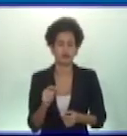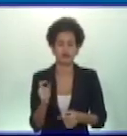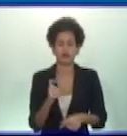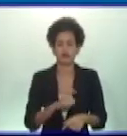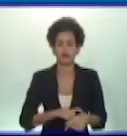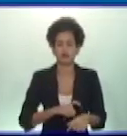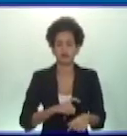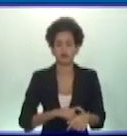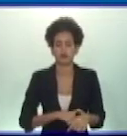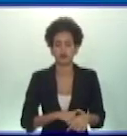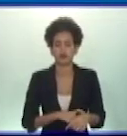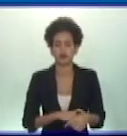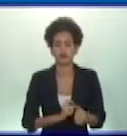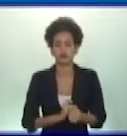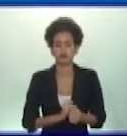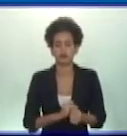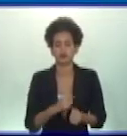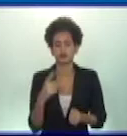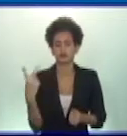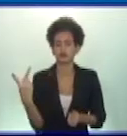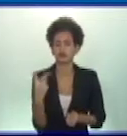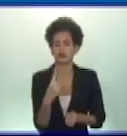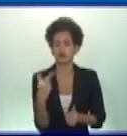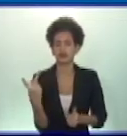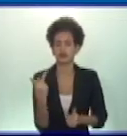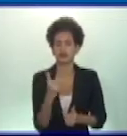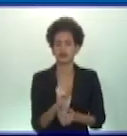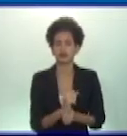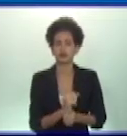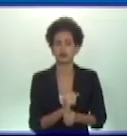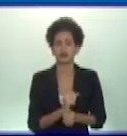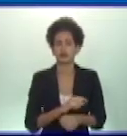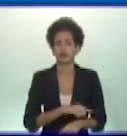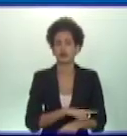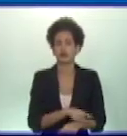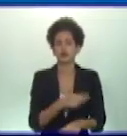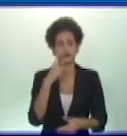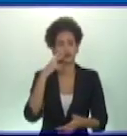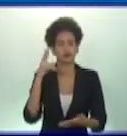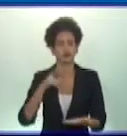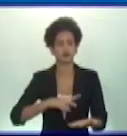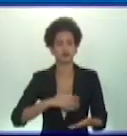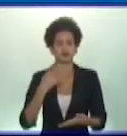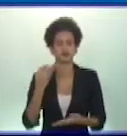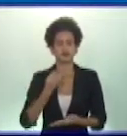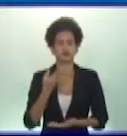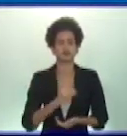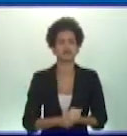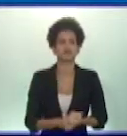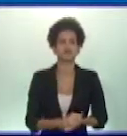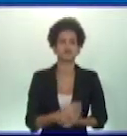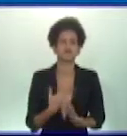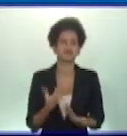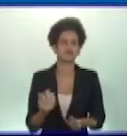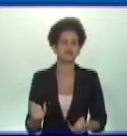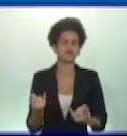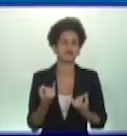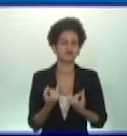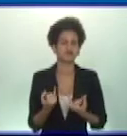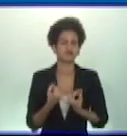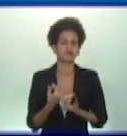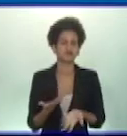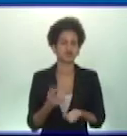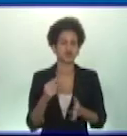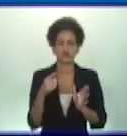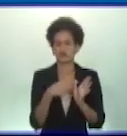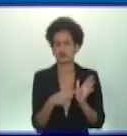cuántos minutos más que su primo demoró Orlando en leer el cuento. Bueno, ¿qué información, qué datos nos dan? Bueno,